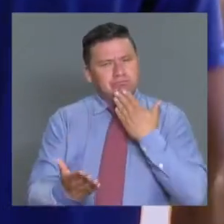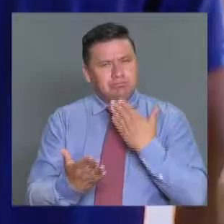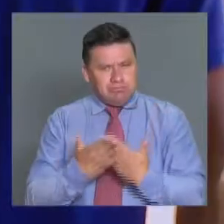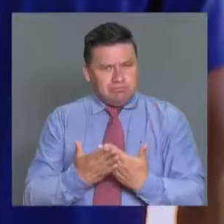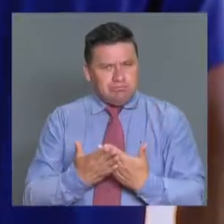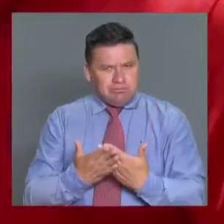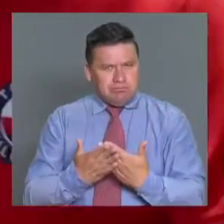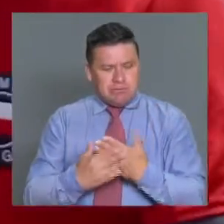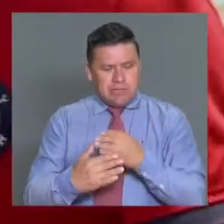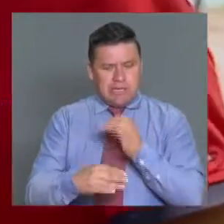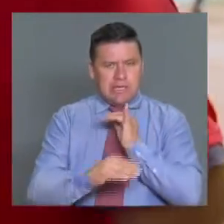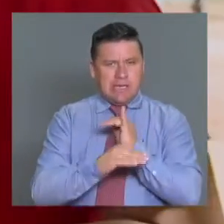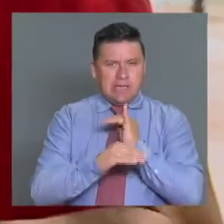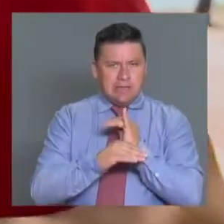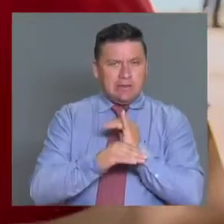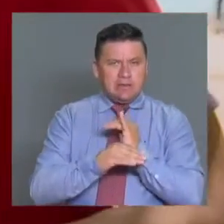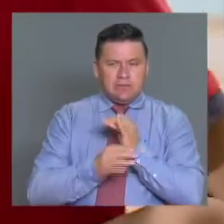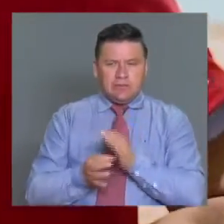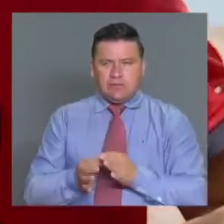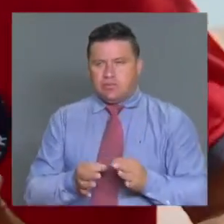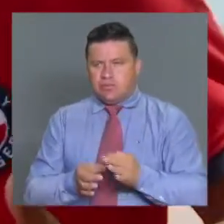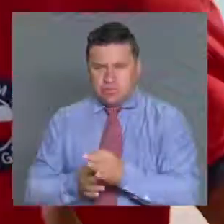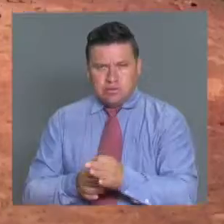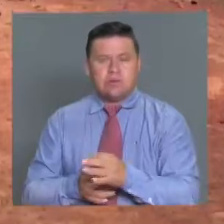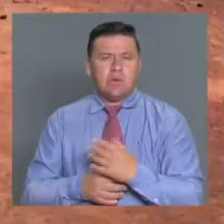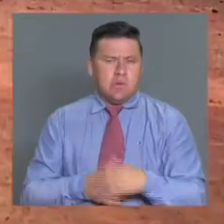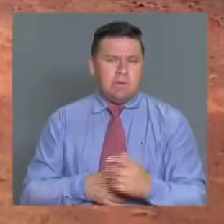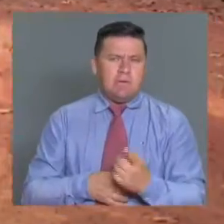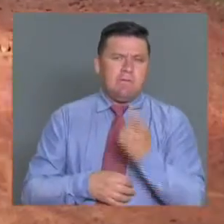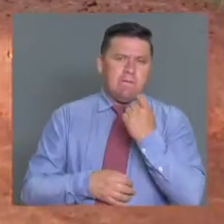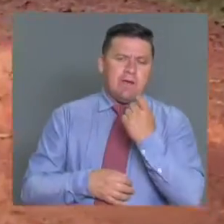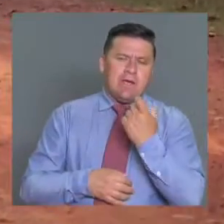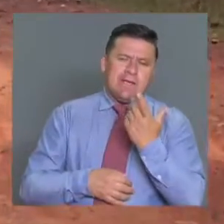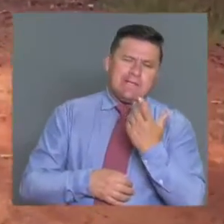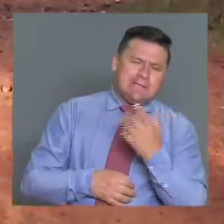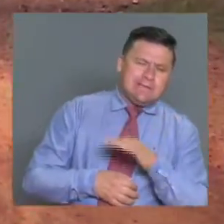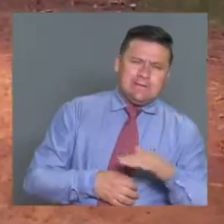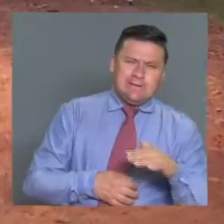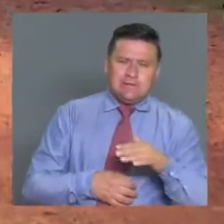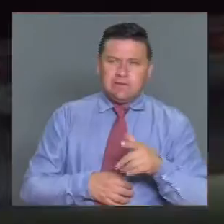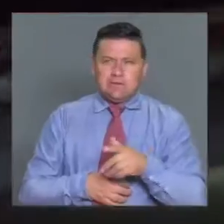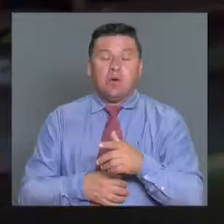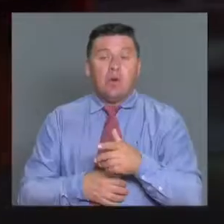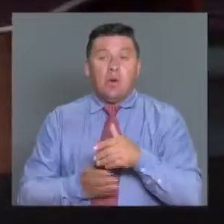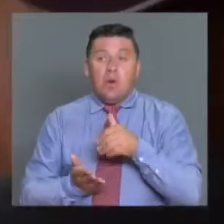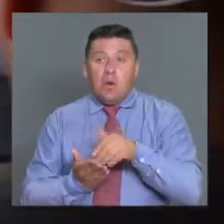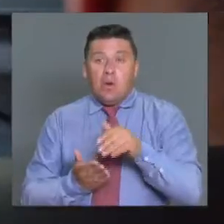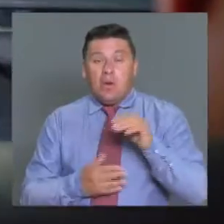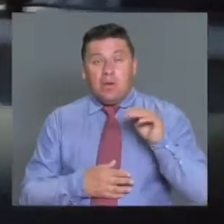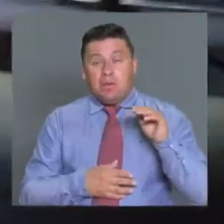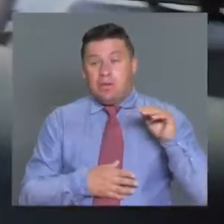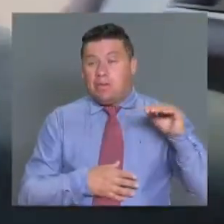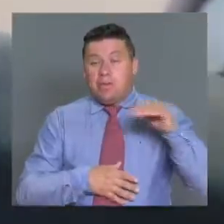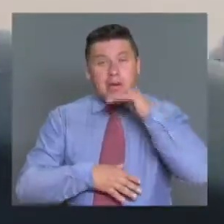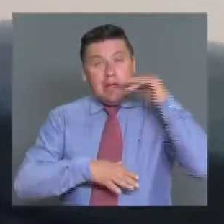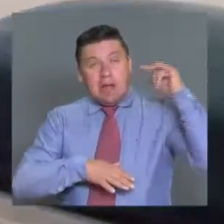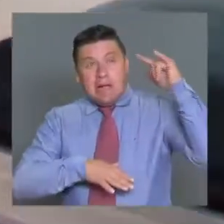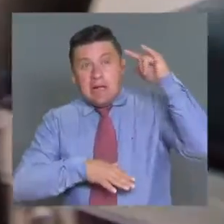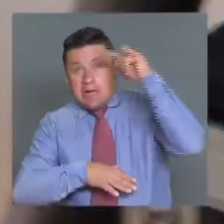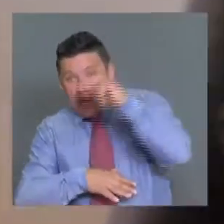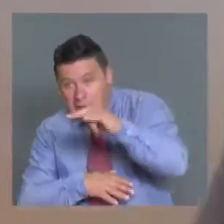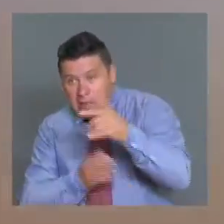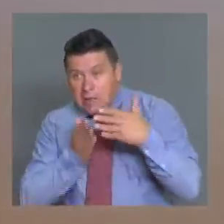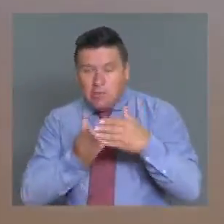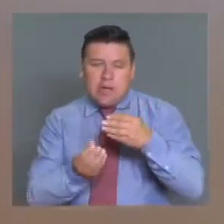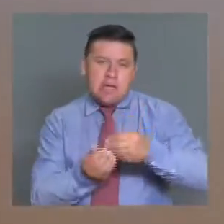arribo de la institución al municipio que carece de vías carreteables y cuyos costos por vía aérea y marítima son